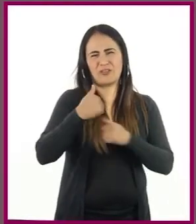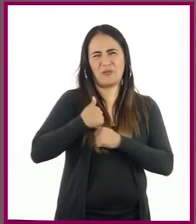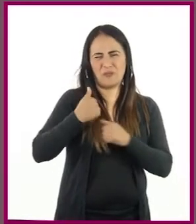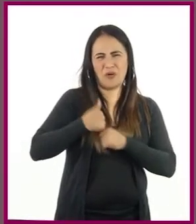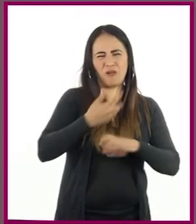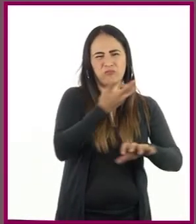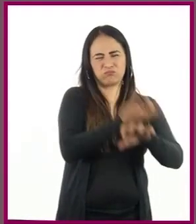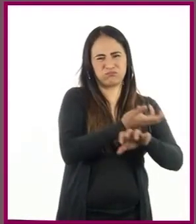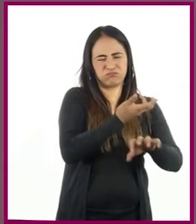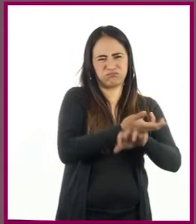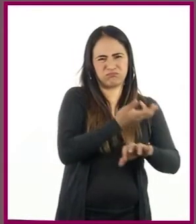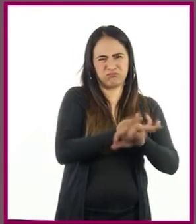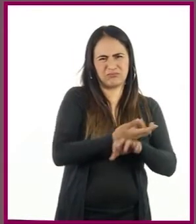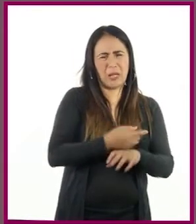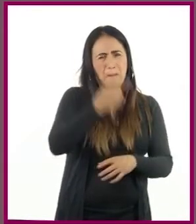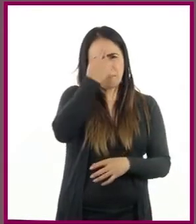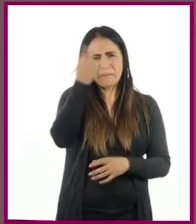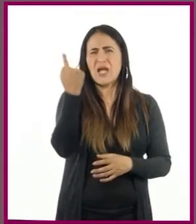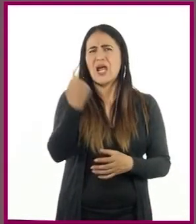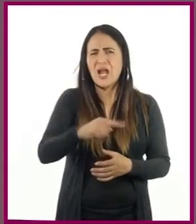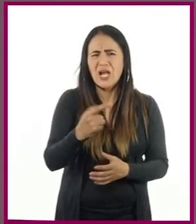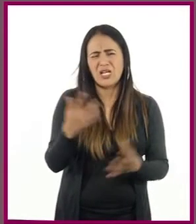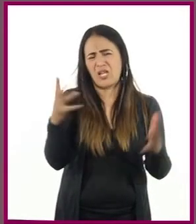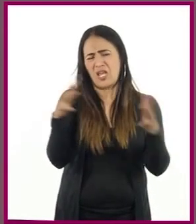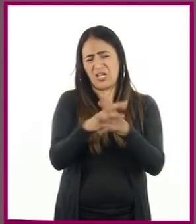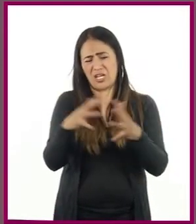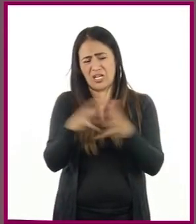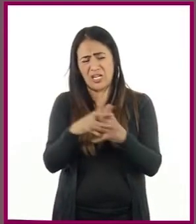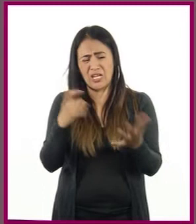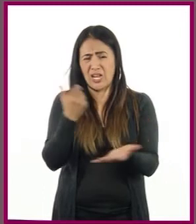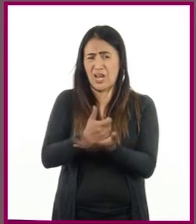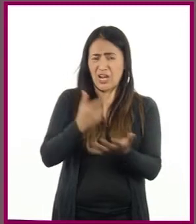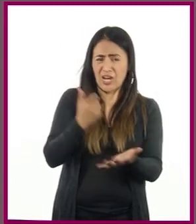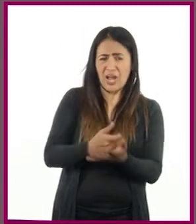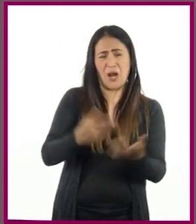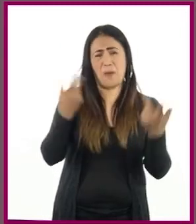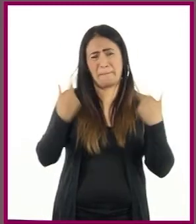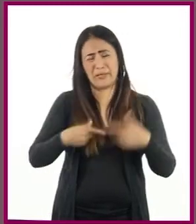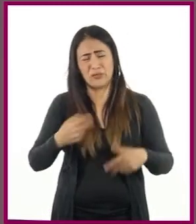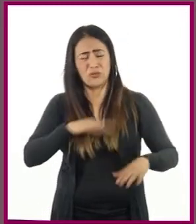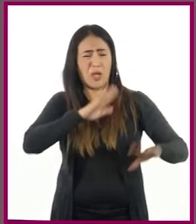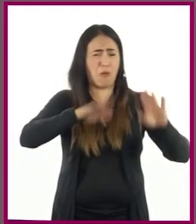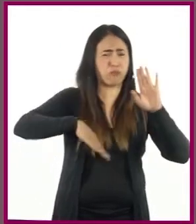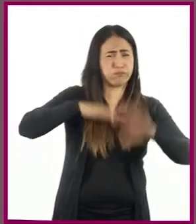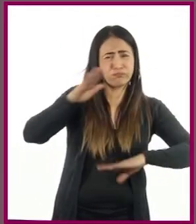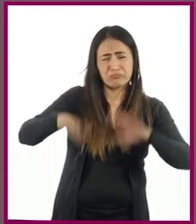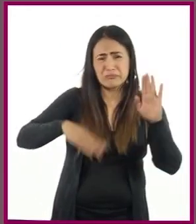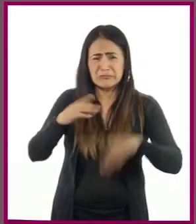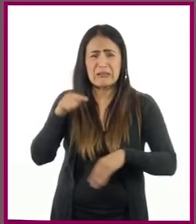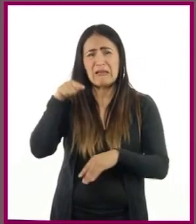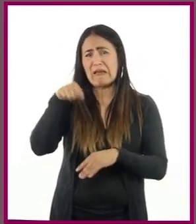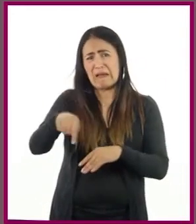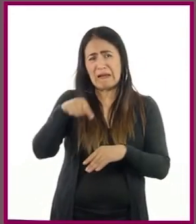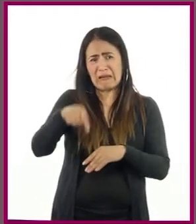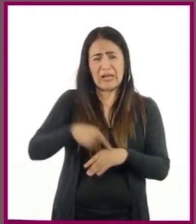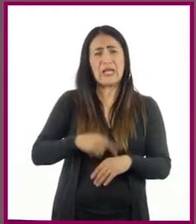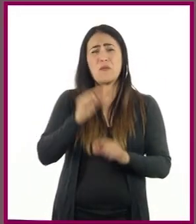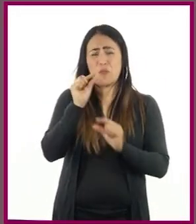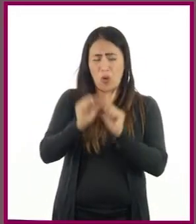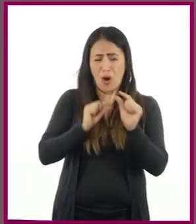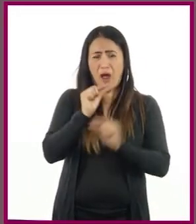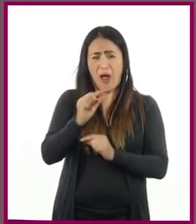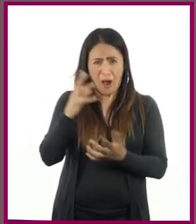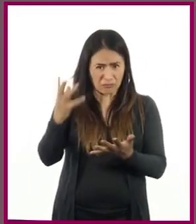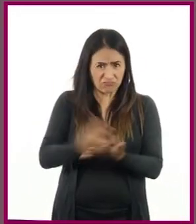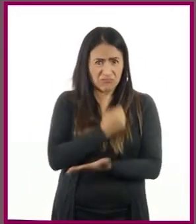mucho. ¿Para qué continuar una costosa guerra en recursos materiales y humanos si ésta ni siquiera estaba teniendo